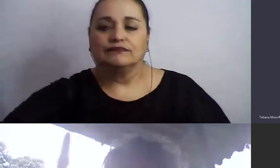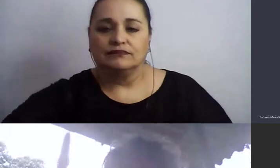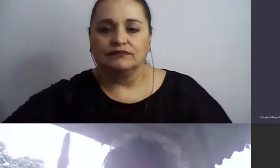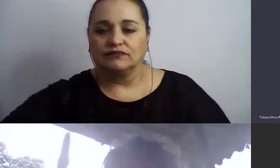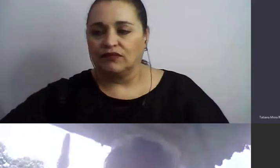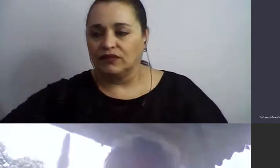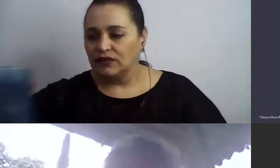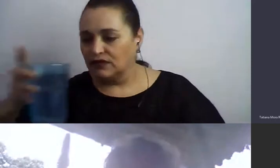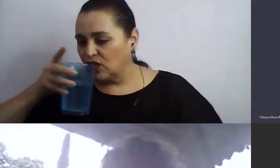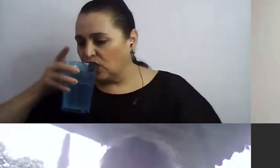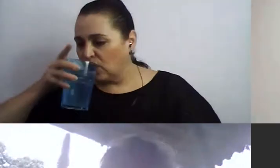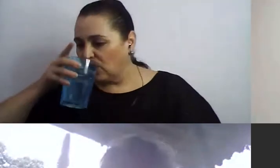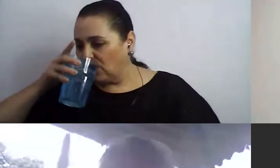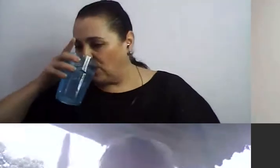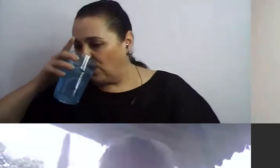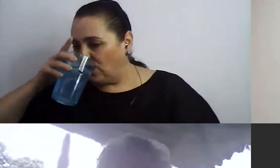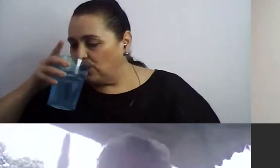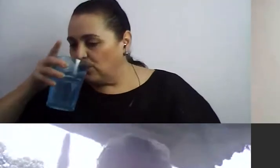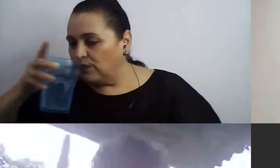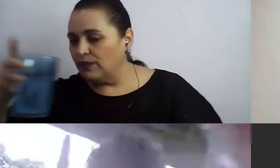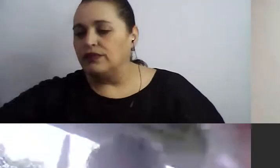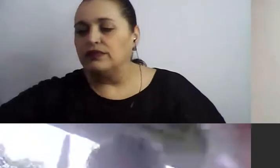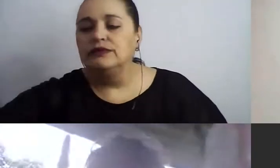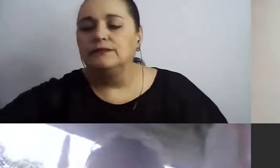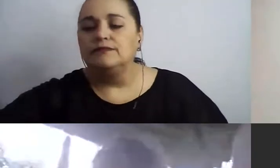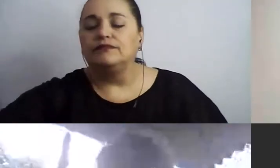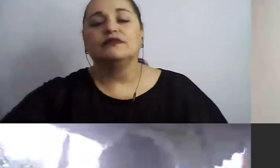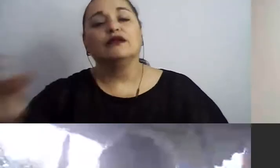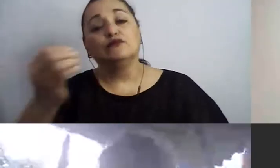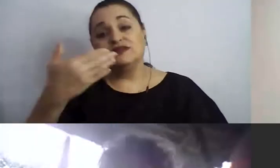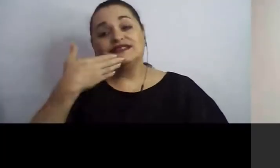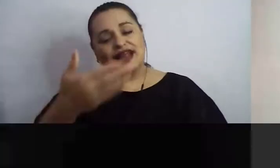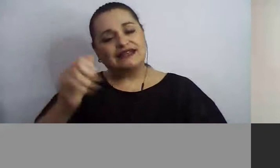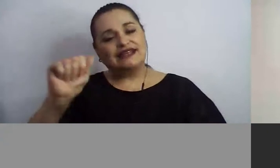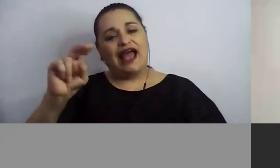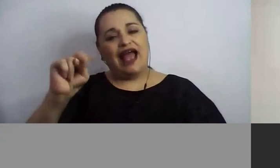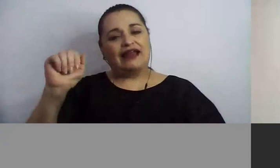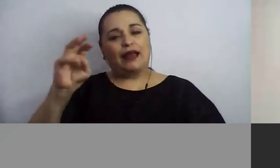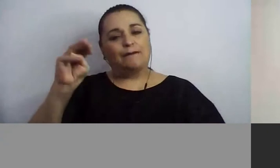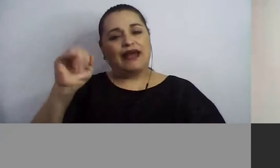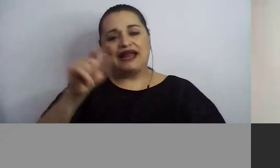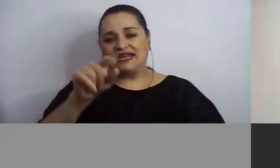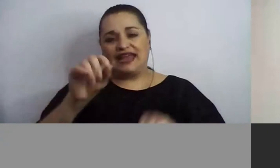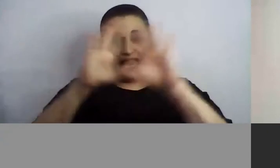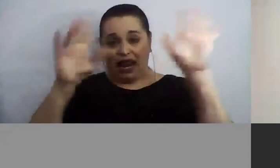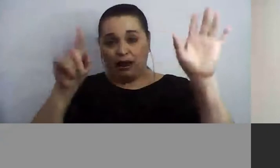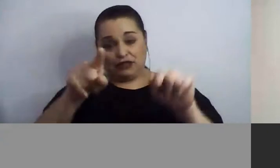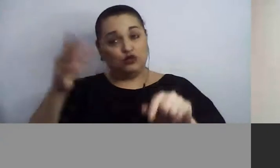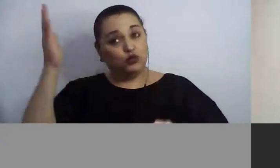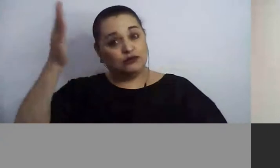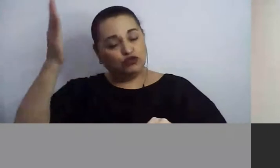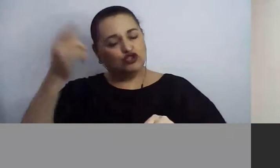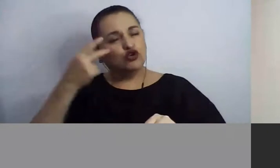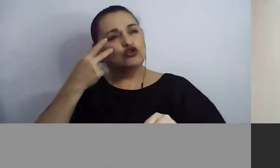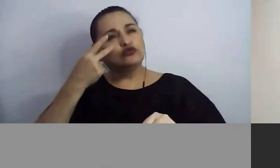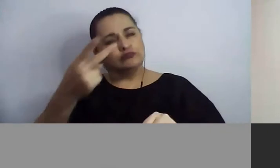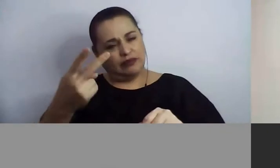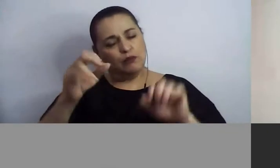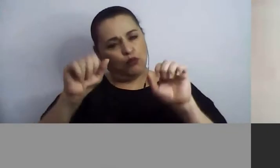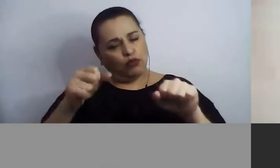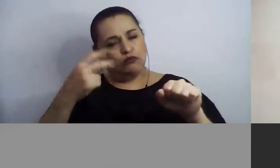muchísimas gracias doña Ana María claramente en su exposición nos hace ver como en